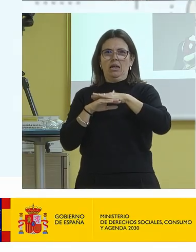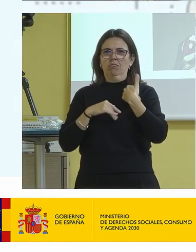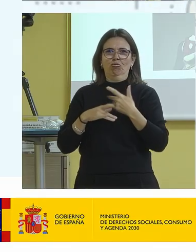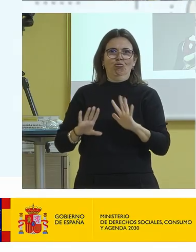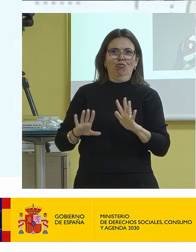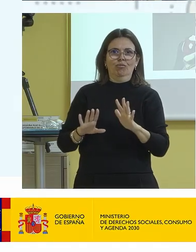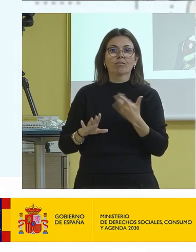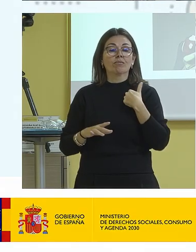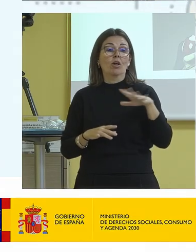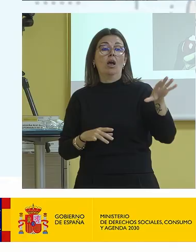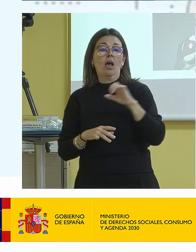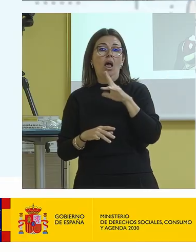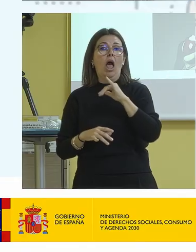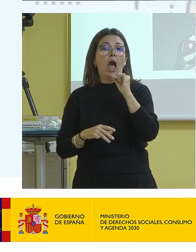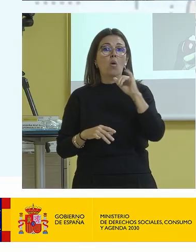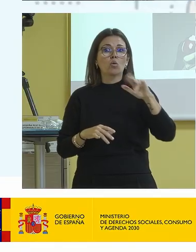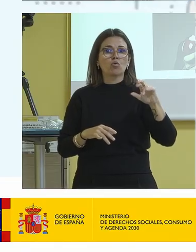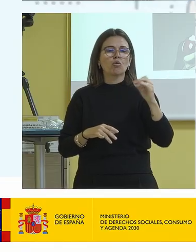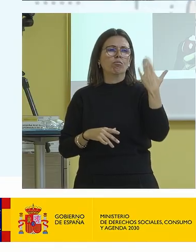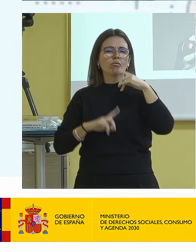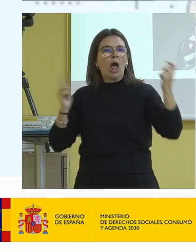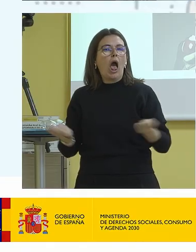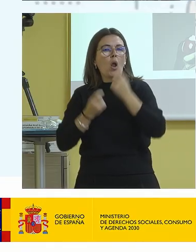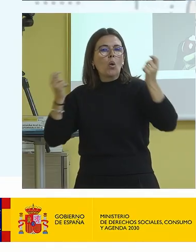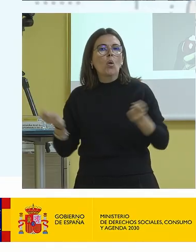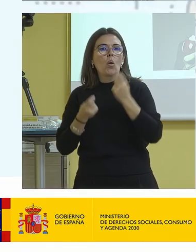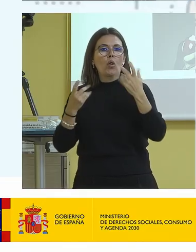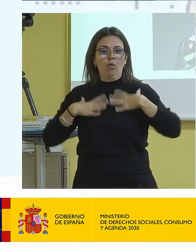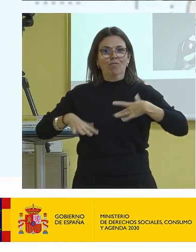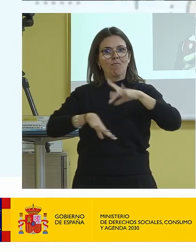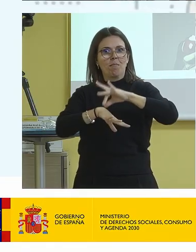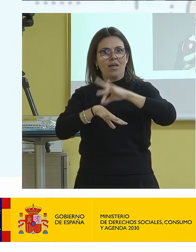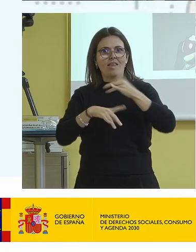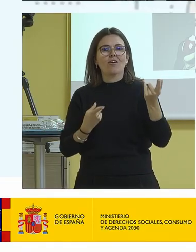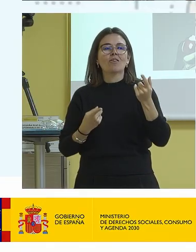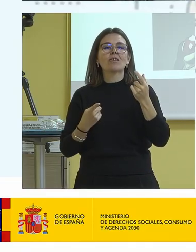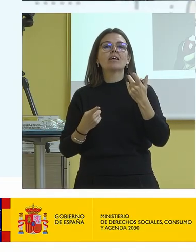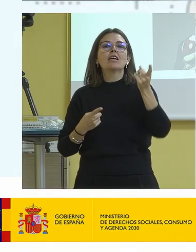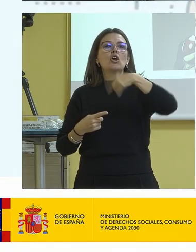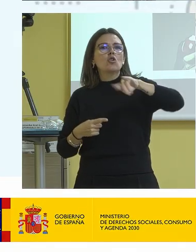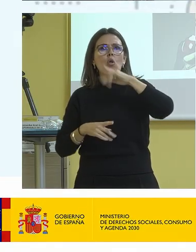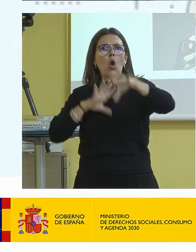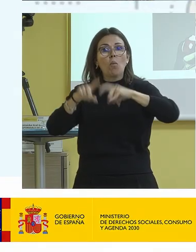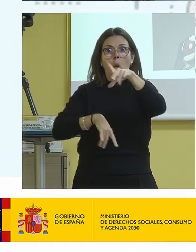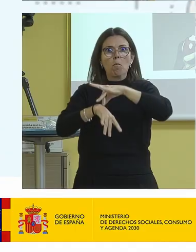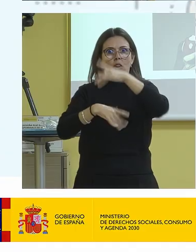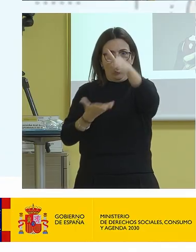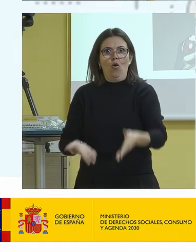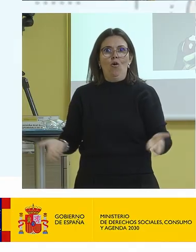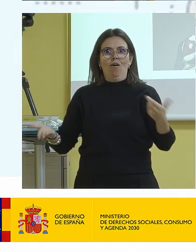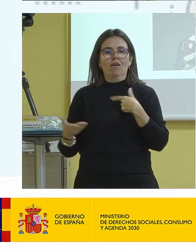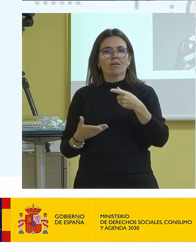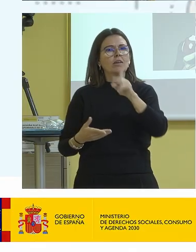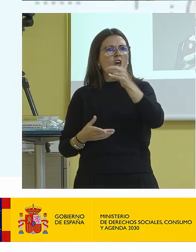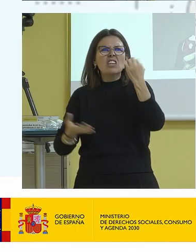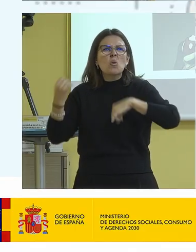a House, porque creo que le hicieron un anuncio en un momento dado en el que le vestían de médico y vendían no sé qué leches, y todo el mundo lo compraba. Decía, es que es médico. Tío,